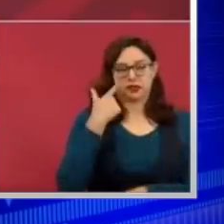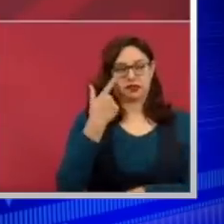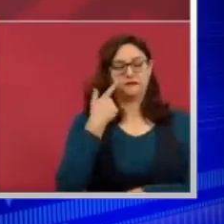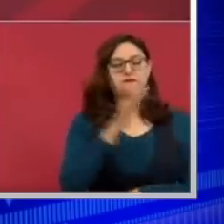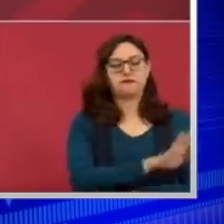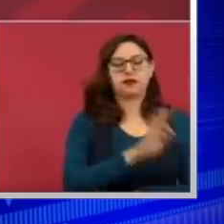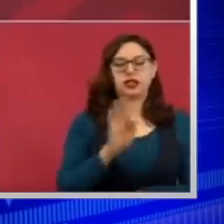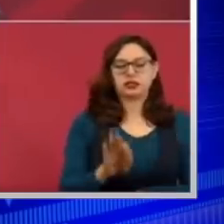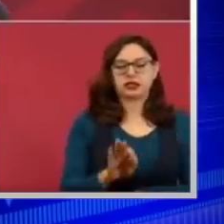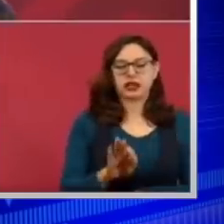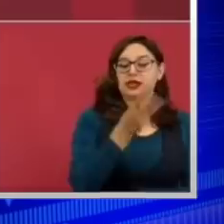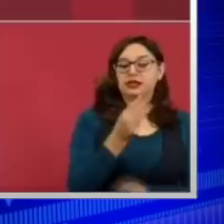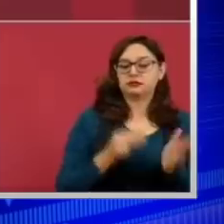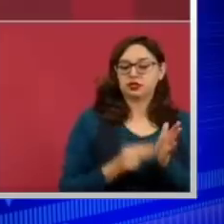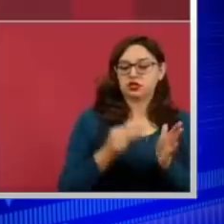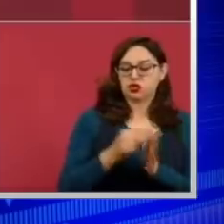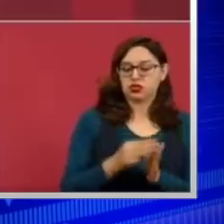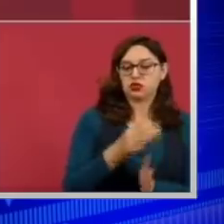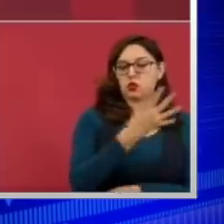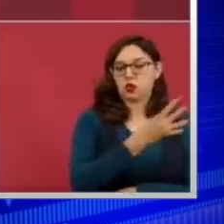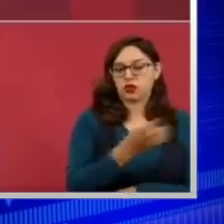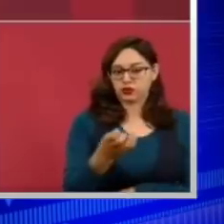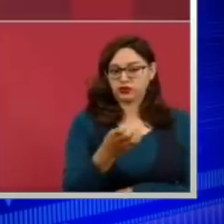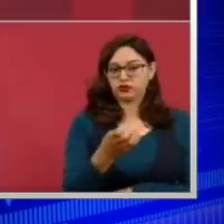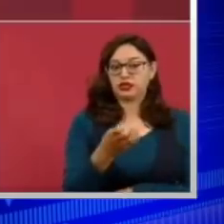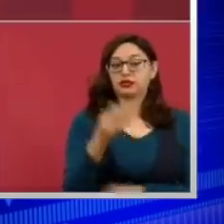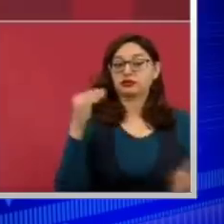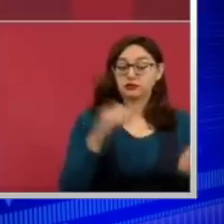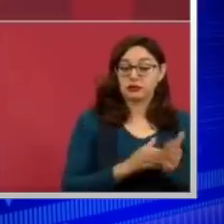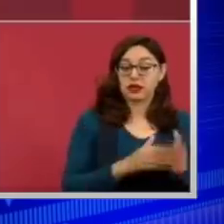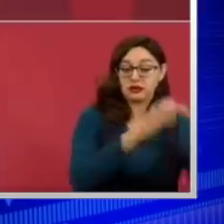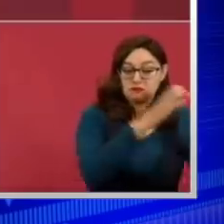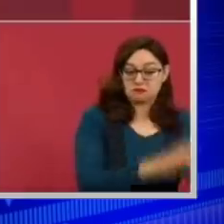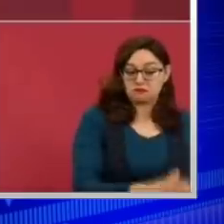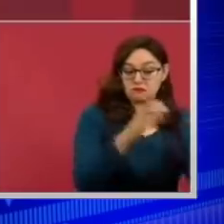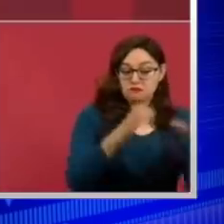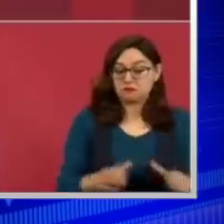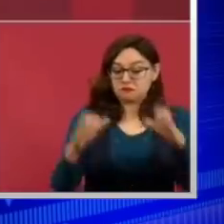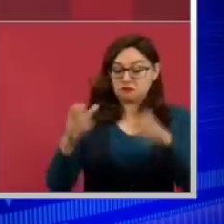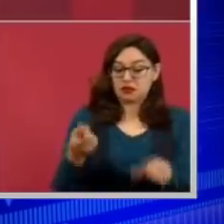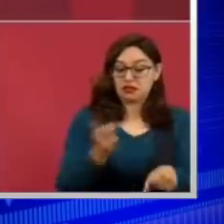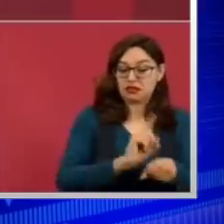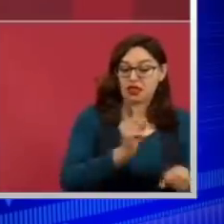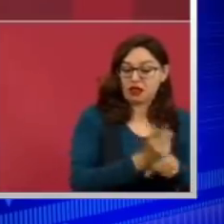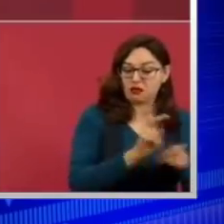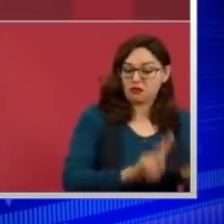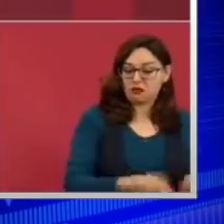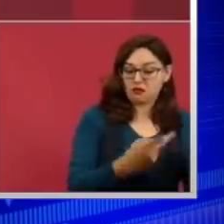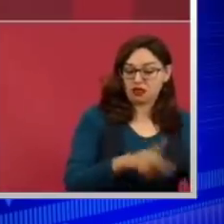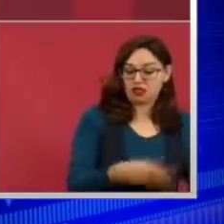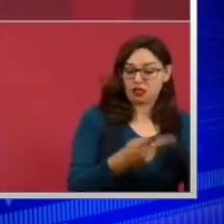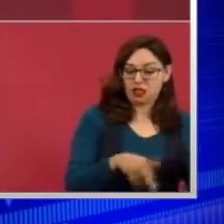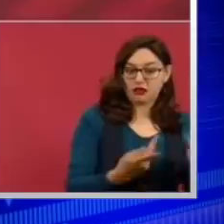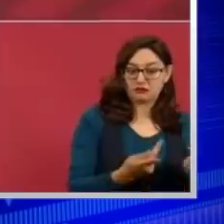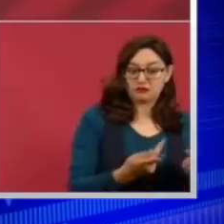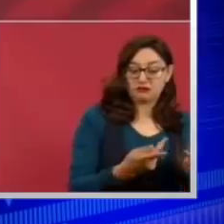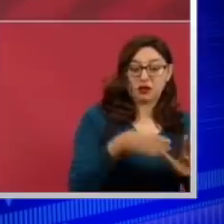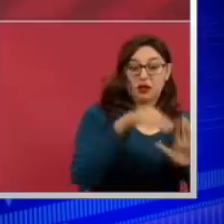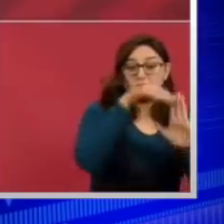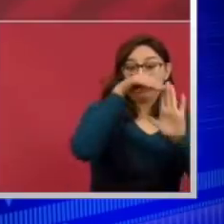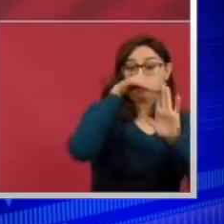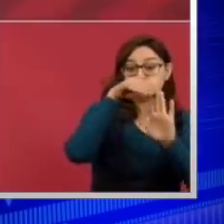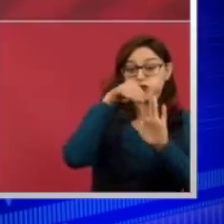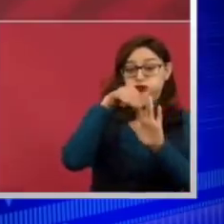en 2004 tres millones cuatrocientos mil barriles en 2004 a un millón